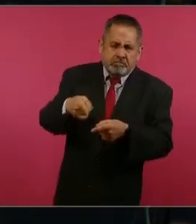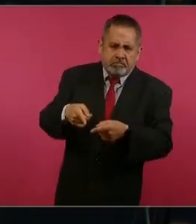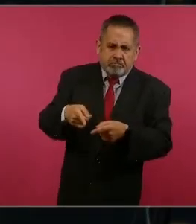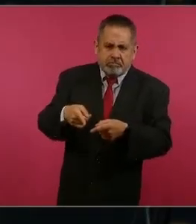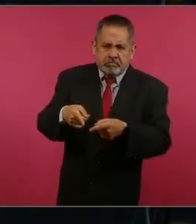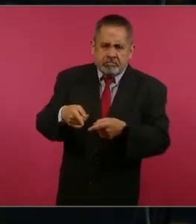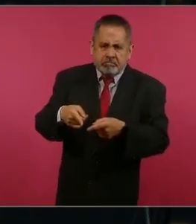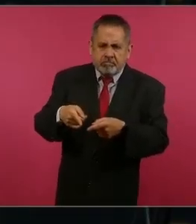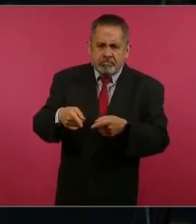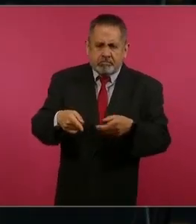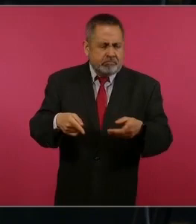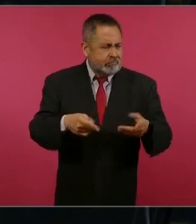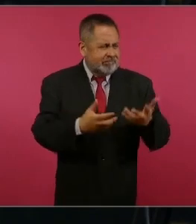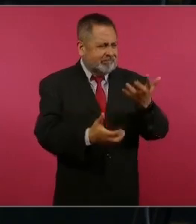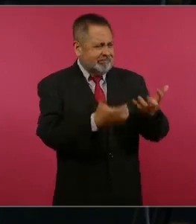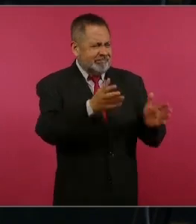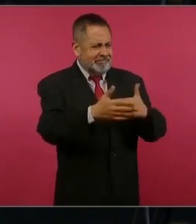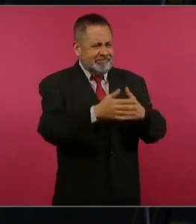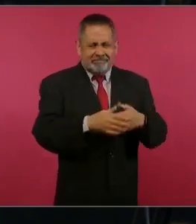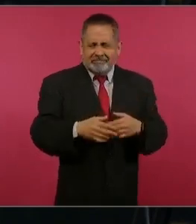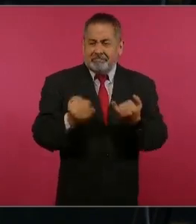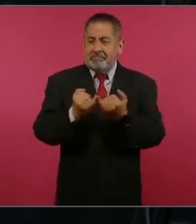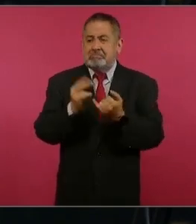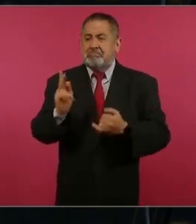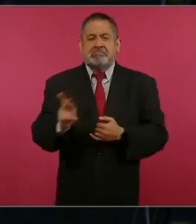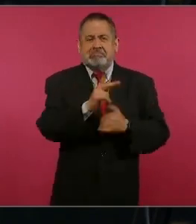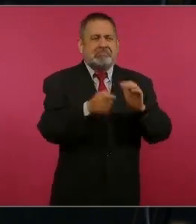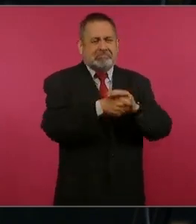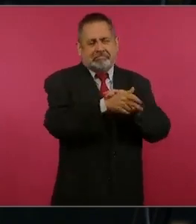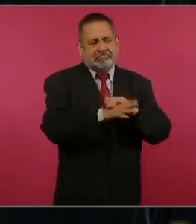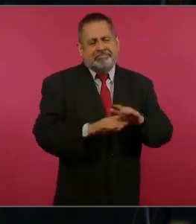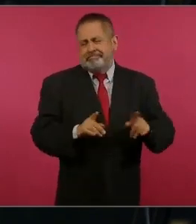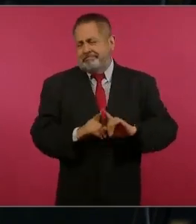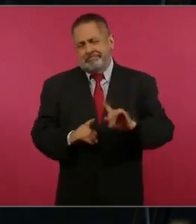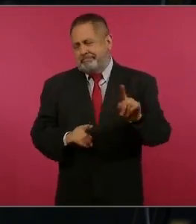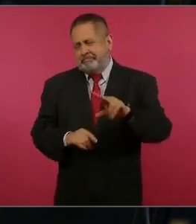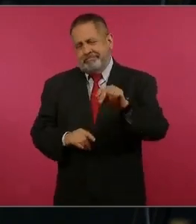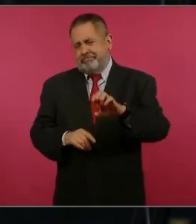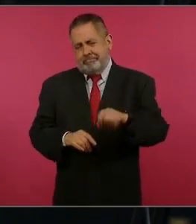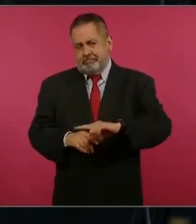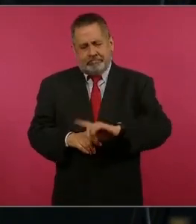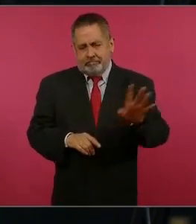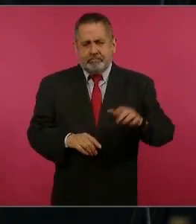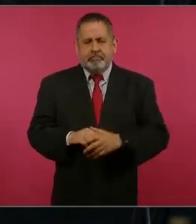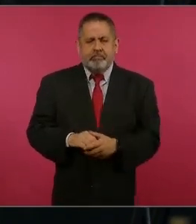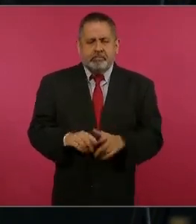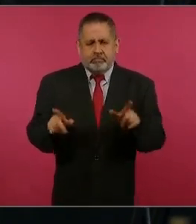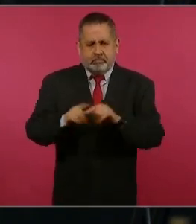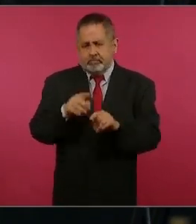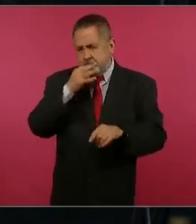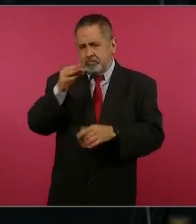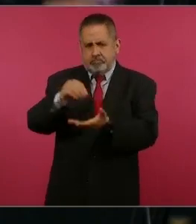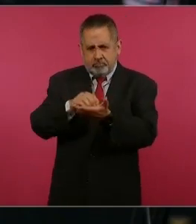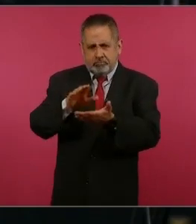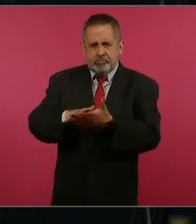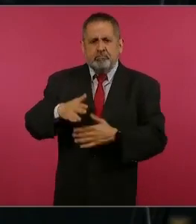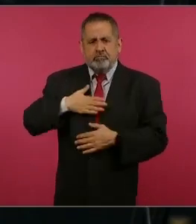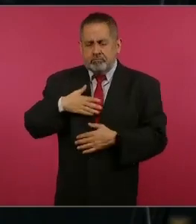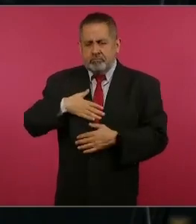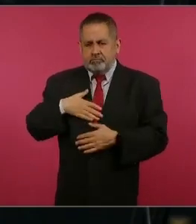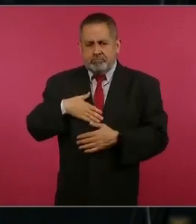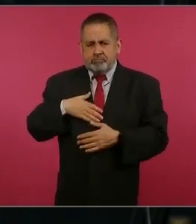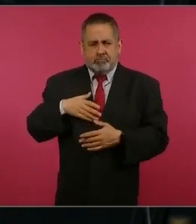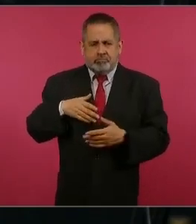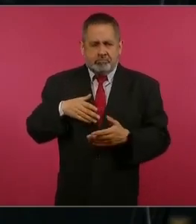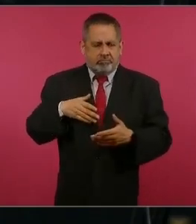equiparar esto del crematorio con un Ayotzinapa, cosa que no. Y bueno, pues nada más también dejar constancia que nosotros no nos metimos al